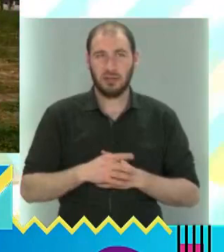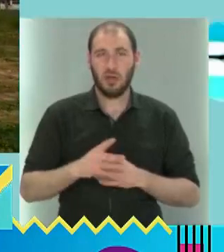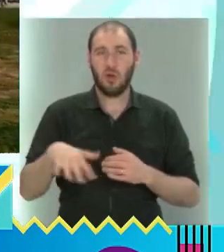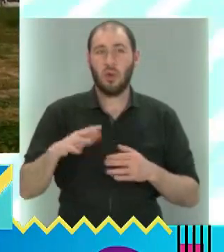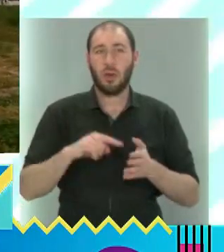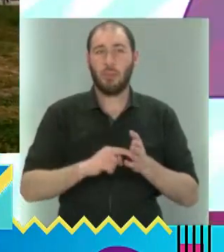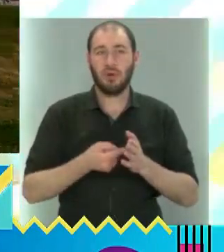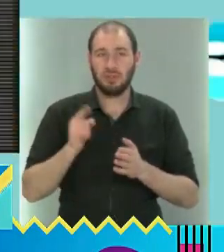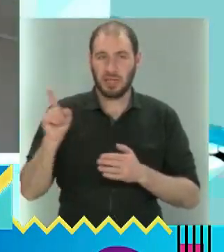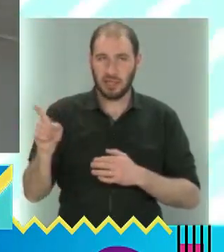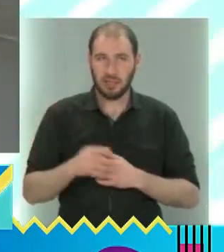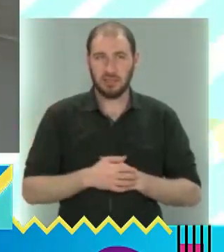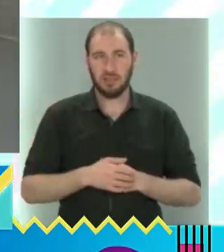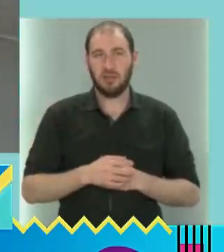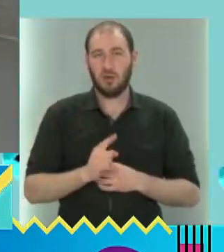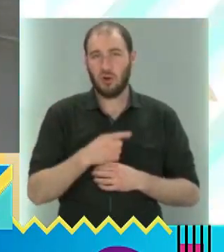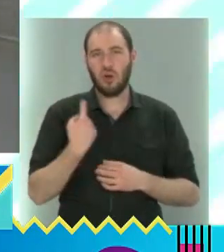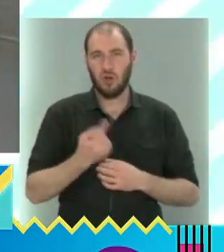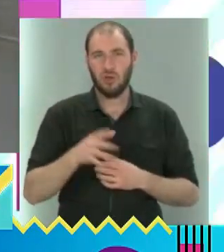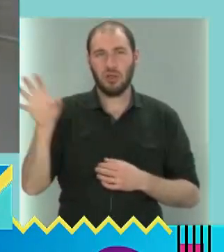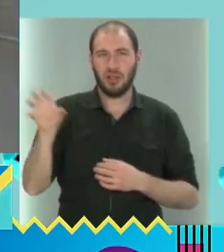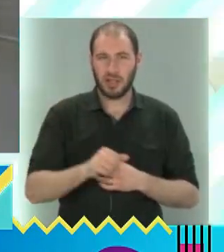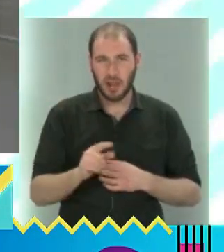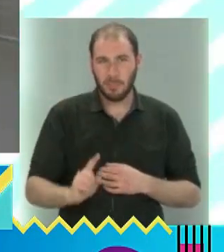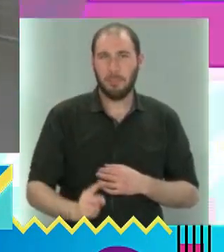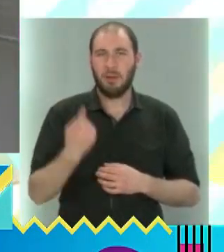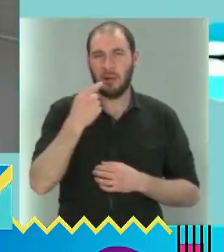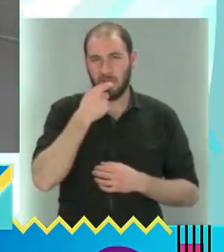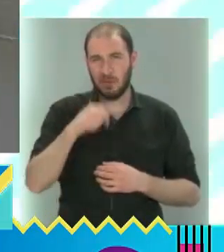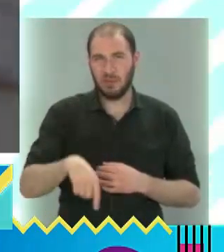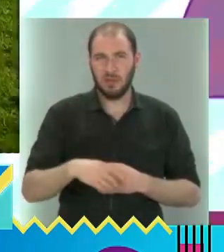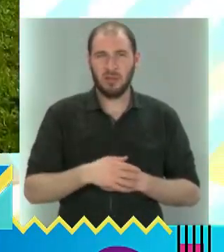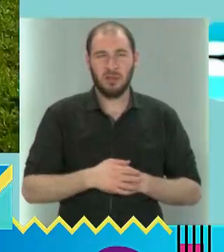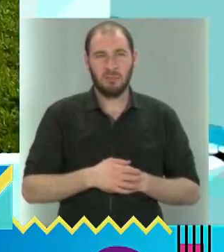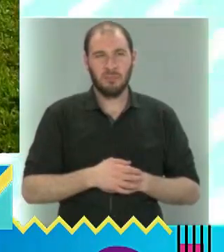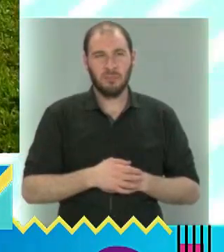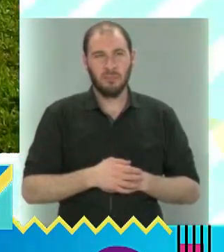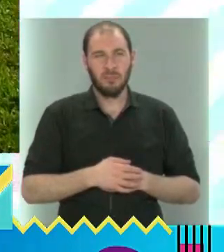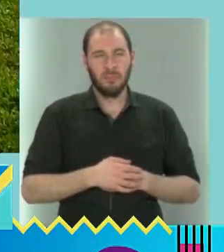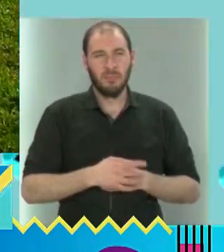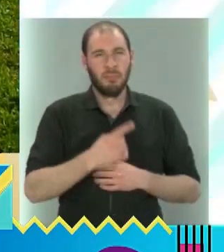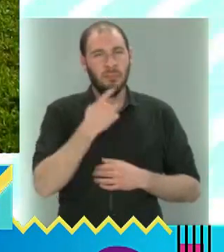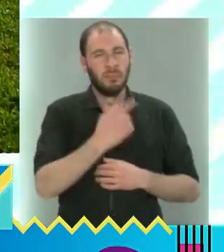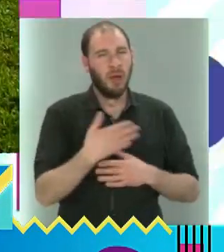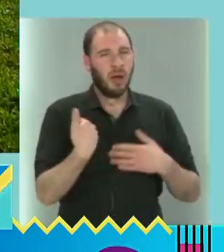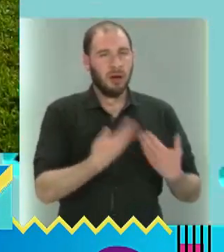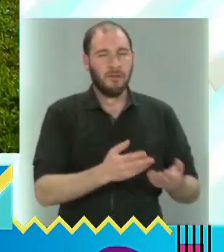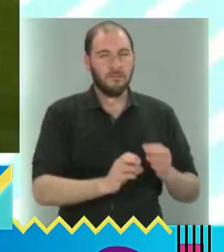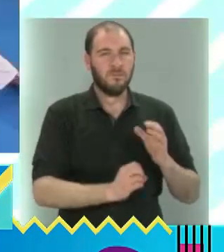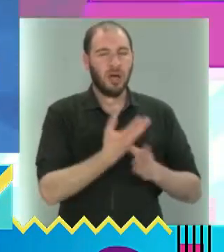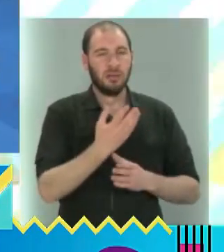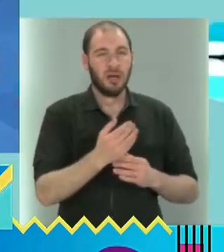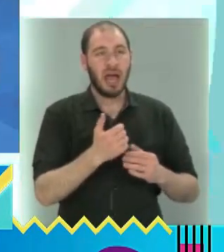Buenos Aires y bueno, nosotros la estamos trayendo por primera vez acá a Mendoza. Bien, es a beneficio de la